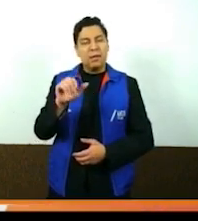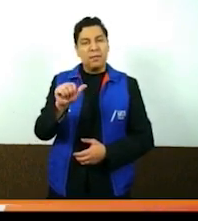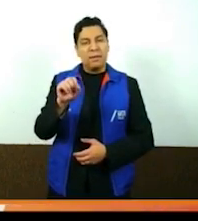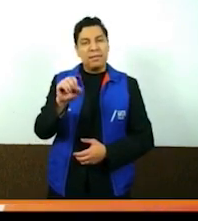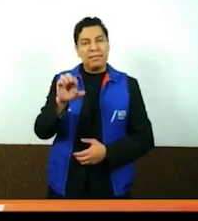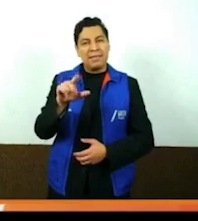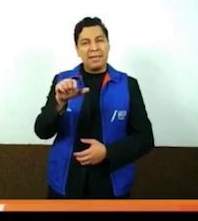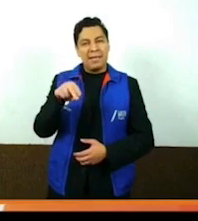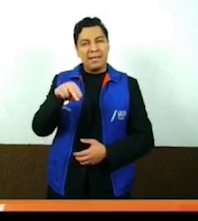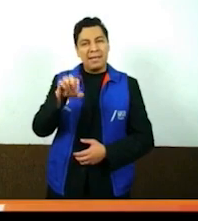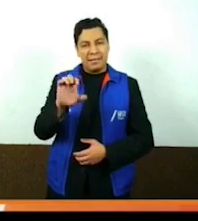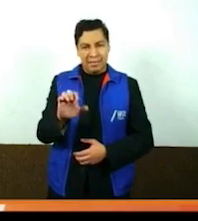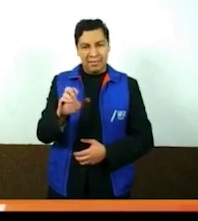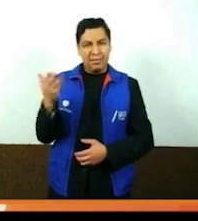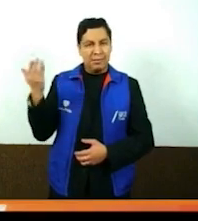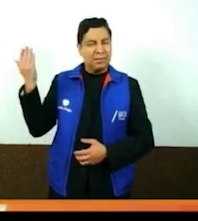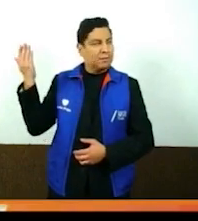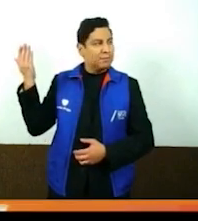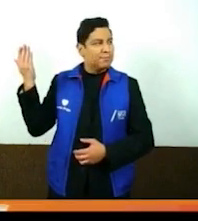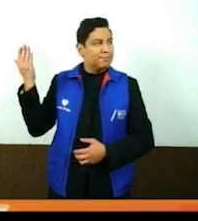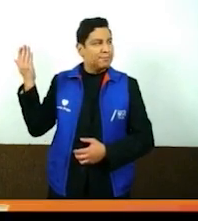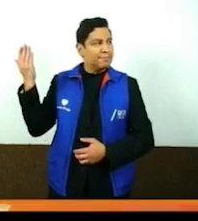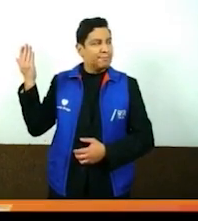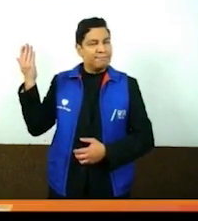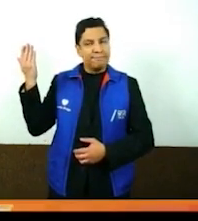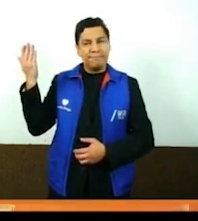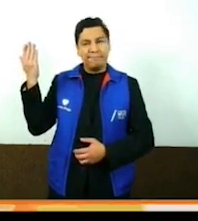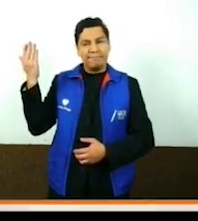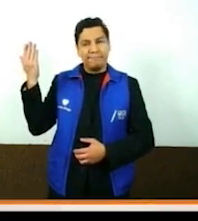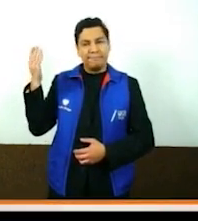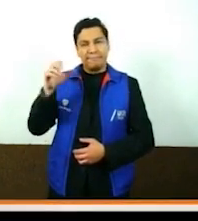Elba Selene Moreno Trejo,